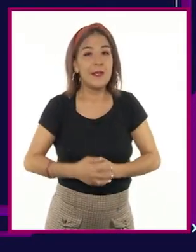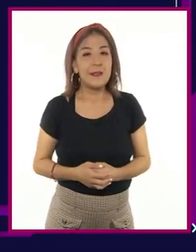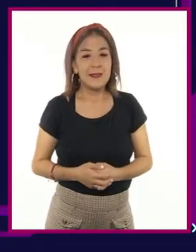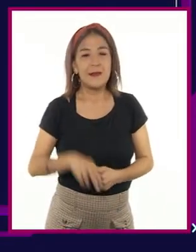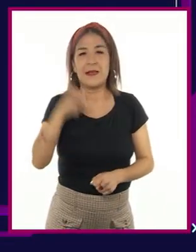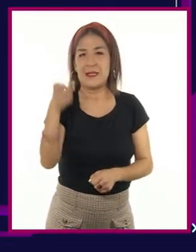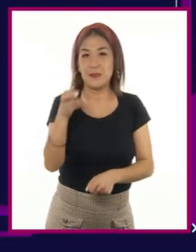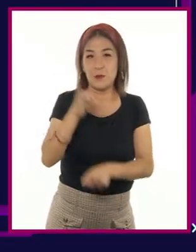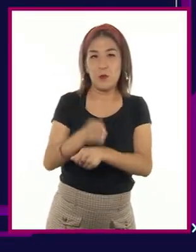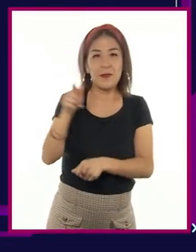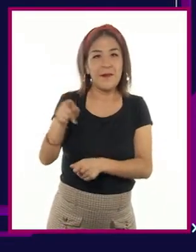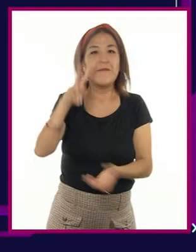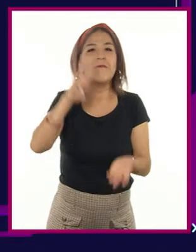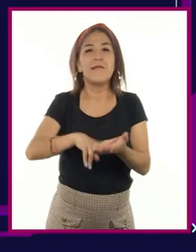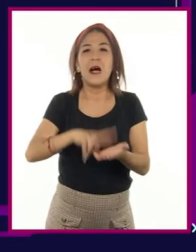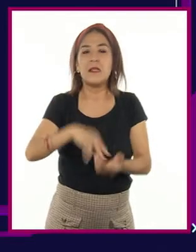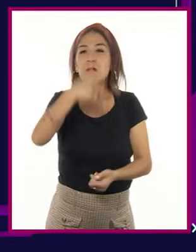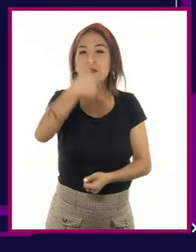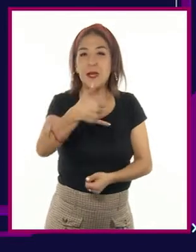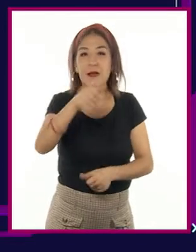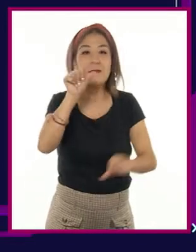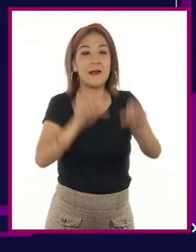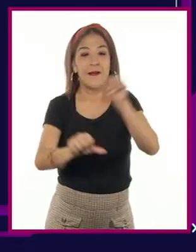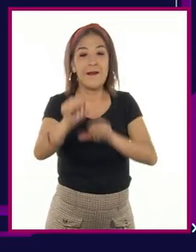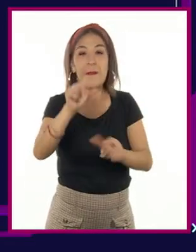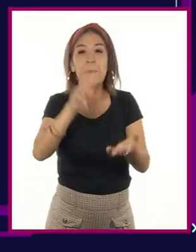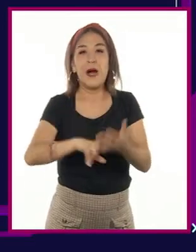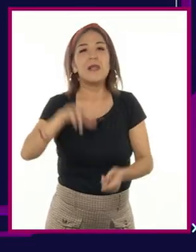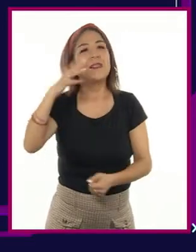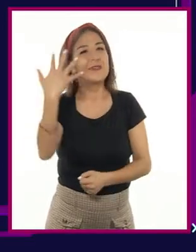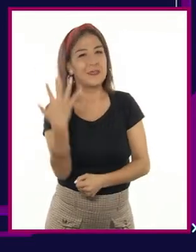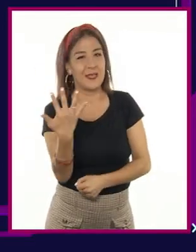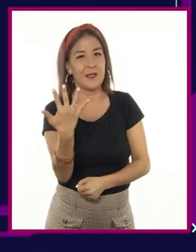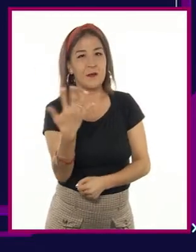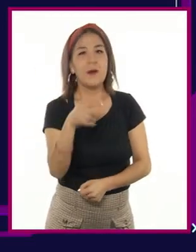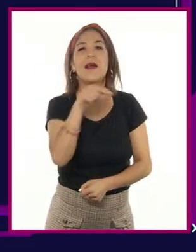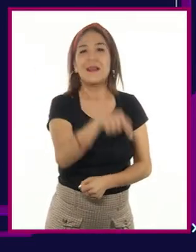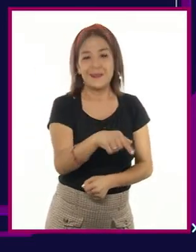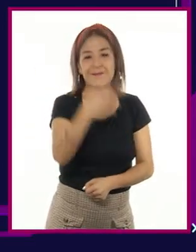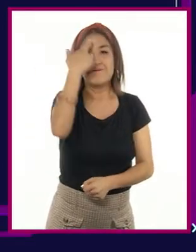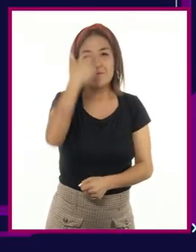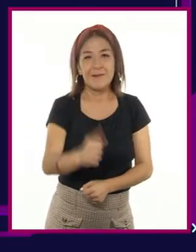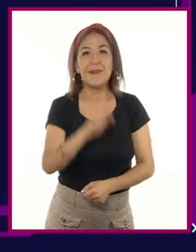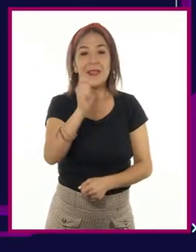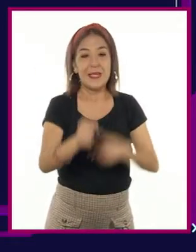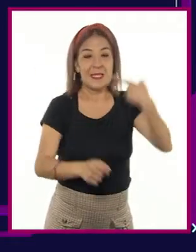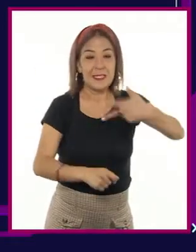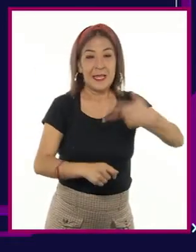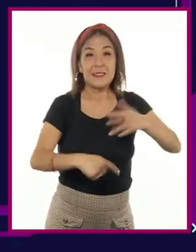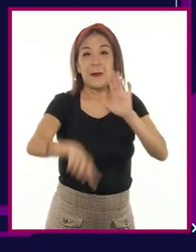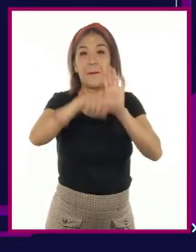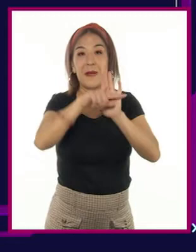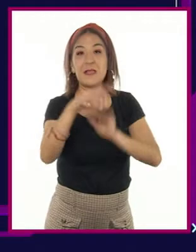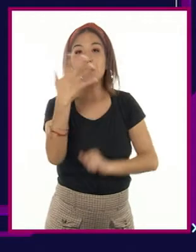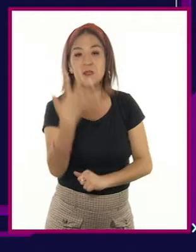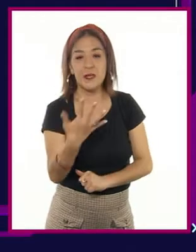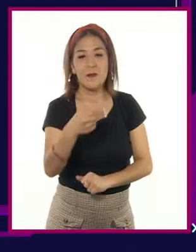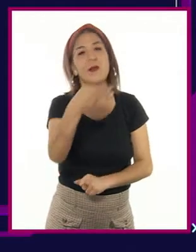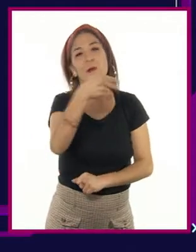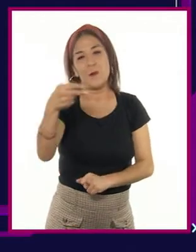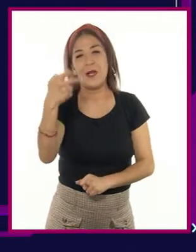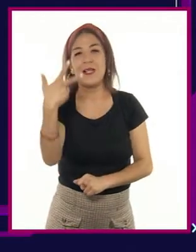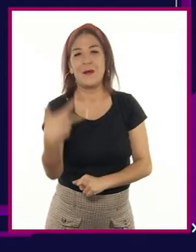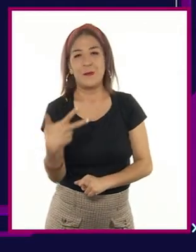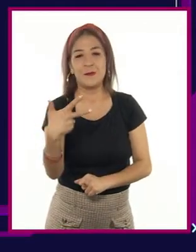este caso el valor de y debe ser igual a 5 porque efectivamente 13 menos 5 es igual a